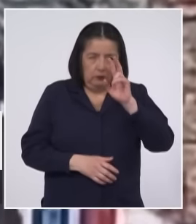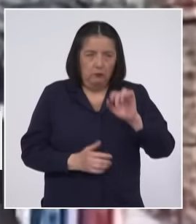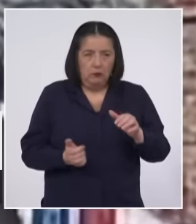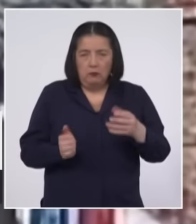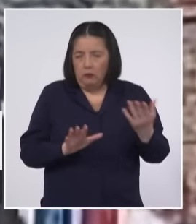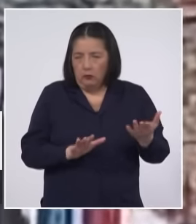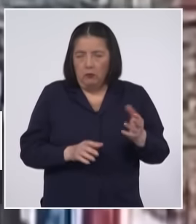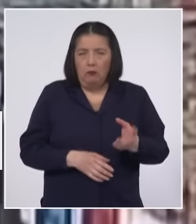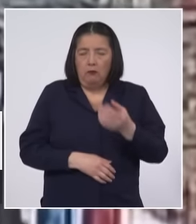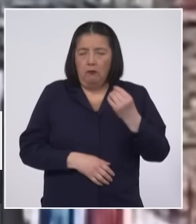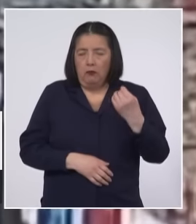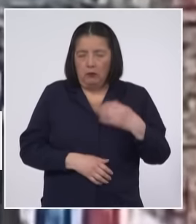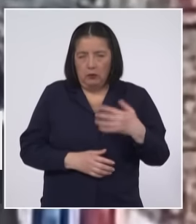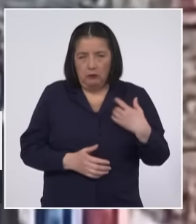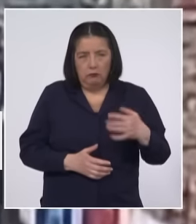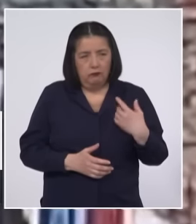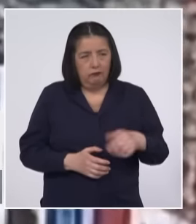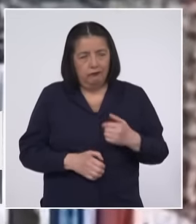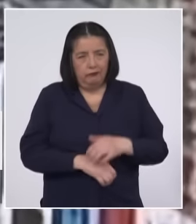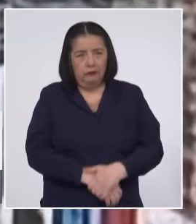había sufrido graves lesiones.